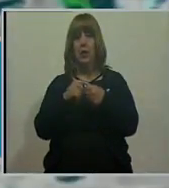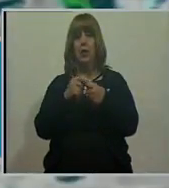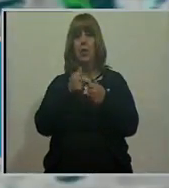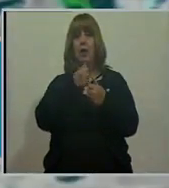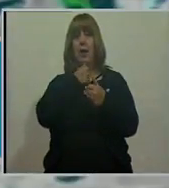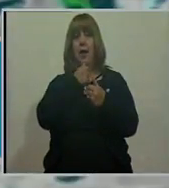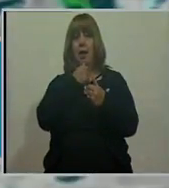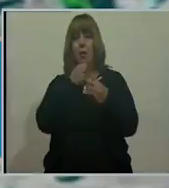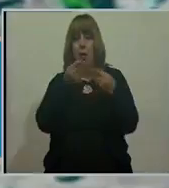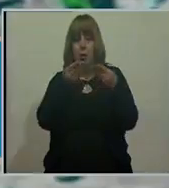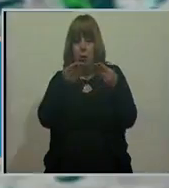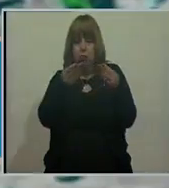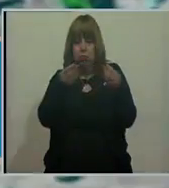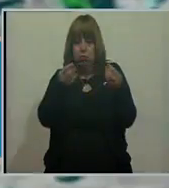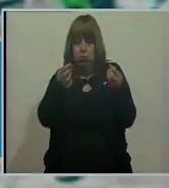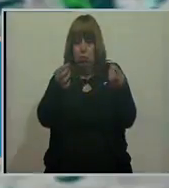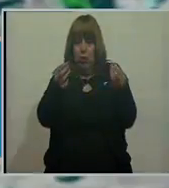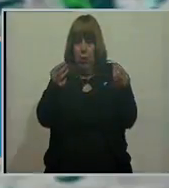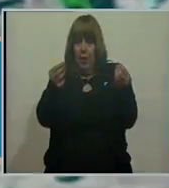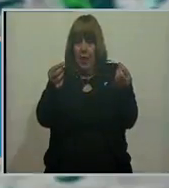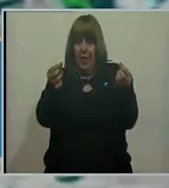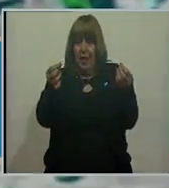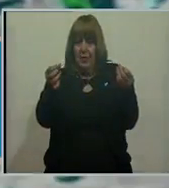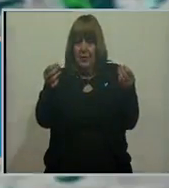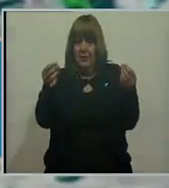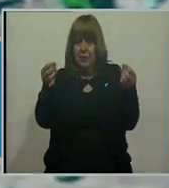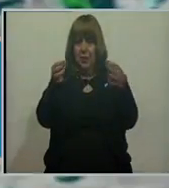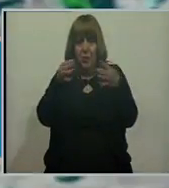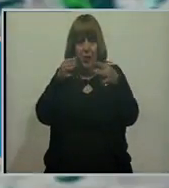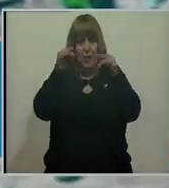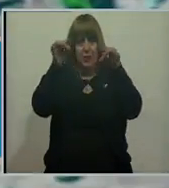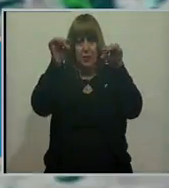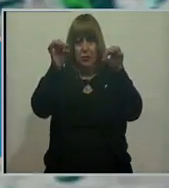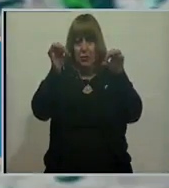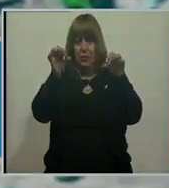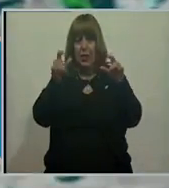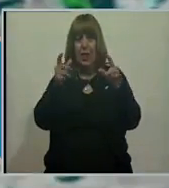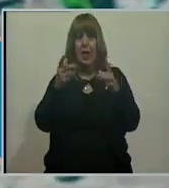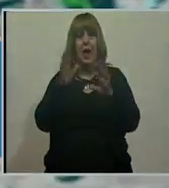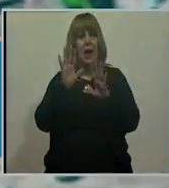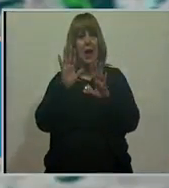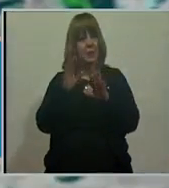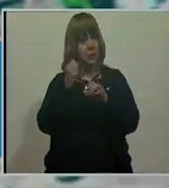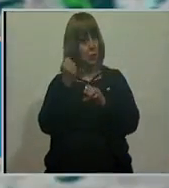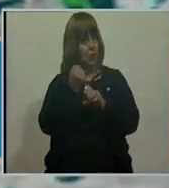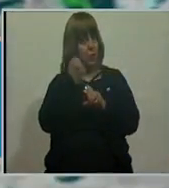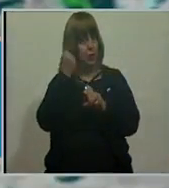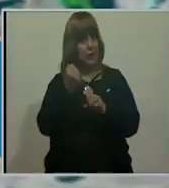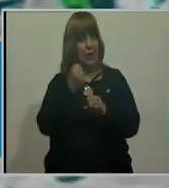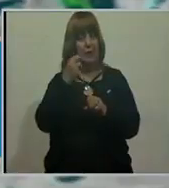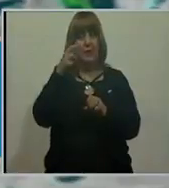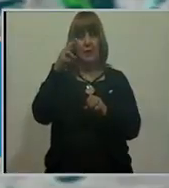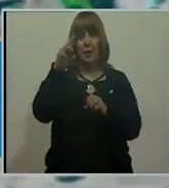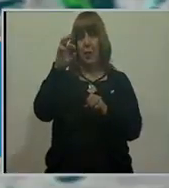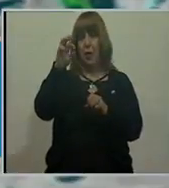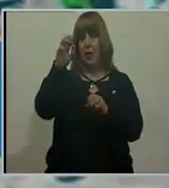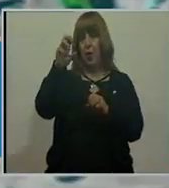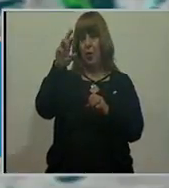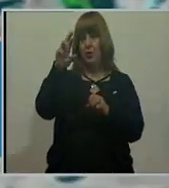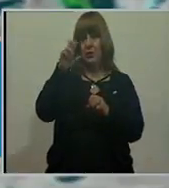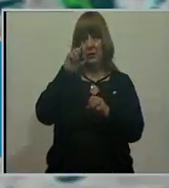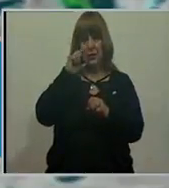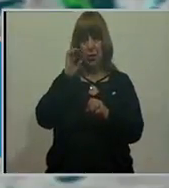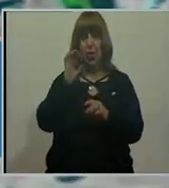es una variable muy importante para un montón de cuestiones, para vigilar el tema de las tormentas, para vigilar el tema de las heladas, para